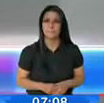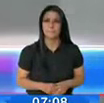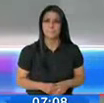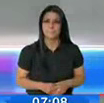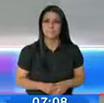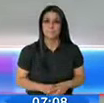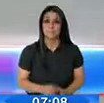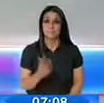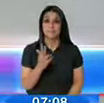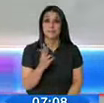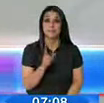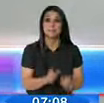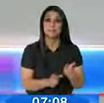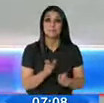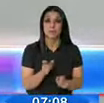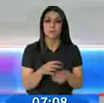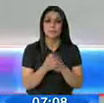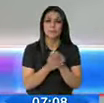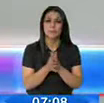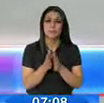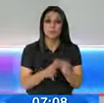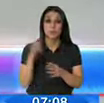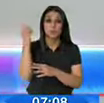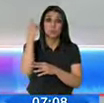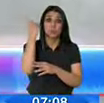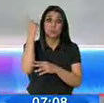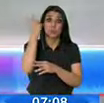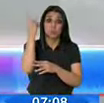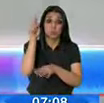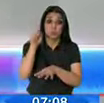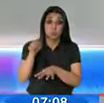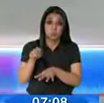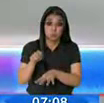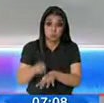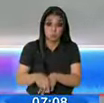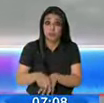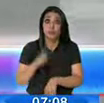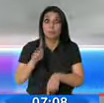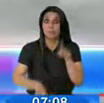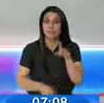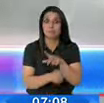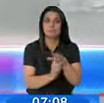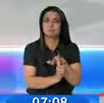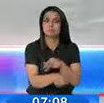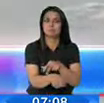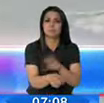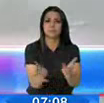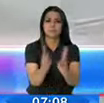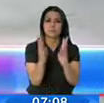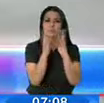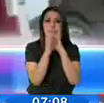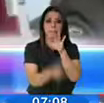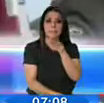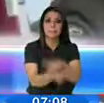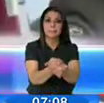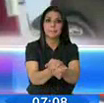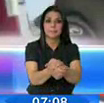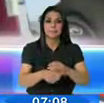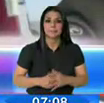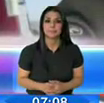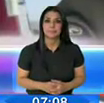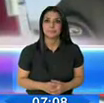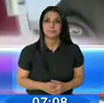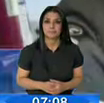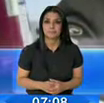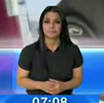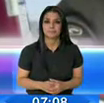Los tres ocupantes de la fibra aprovecharon que el helicóptero no podía aterrizar para correr y refugiarse en medio de la vegetación. Se metieron a